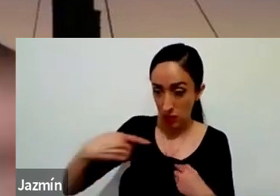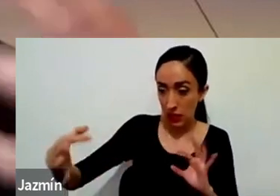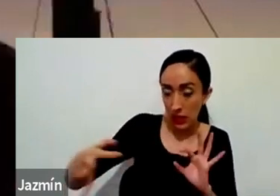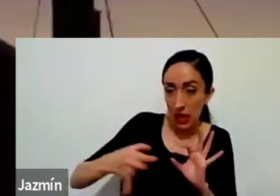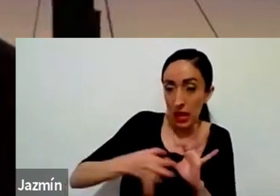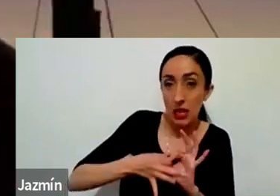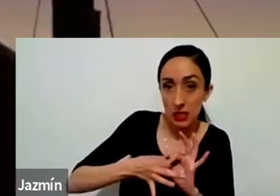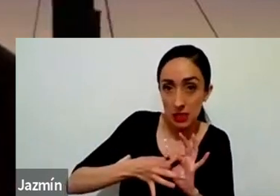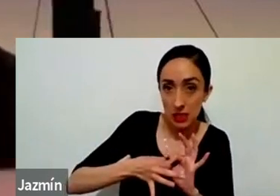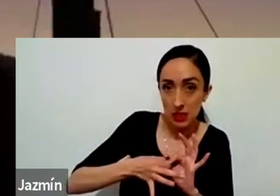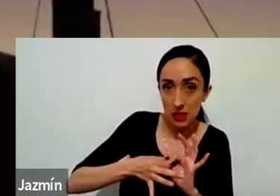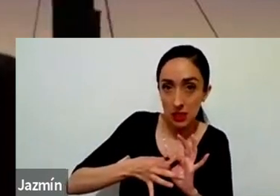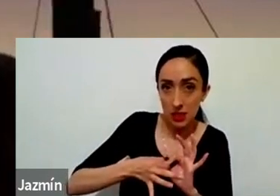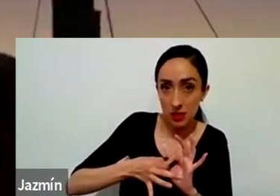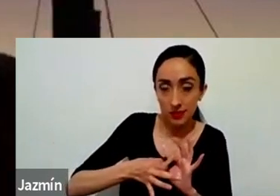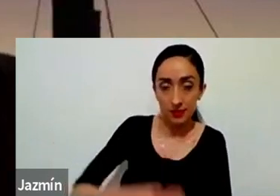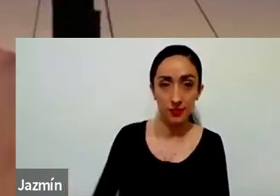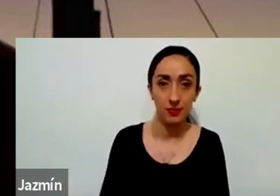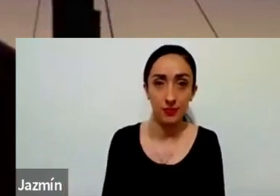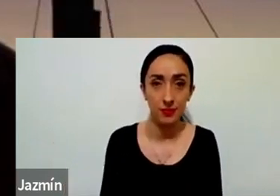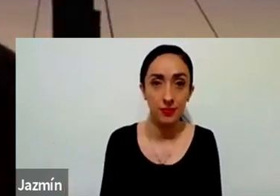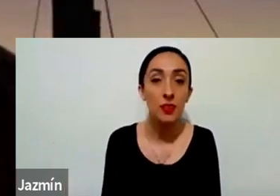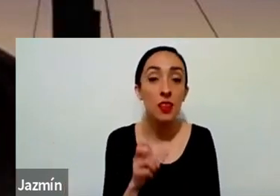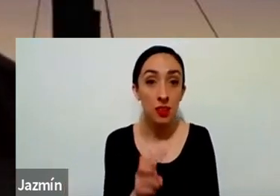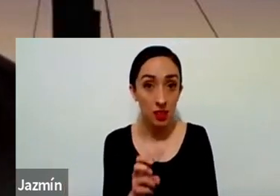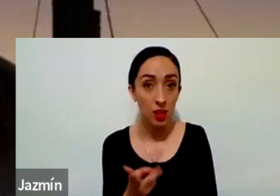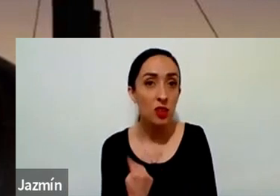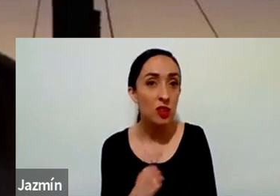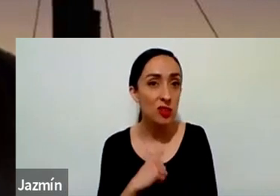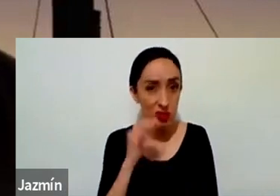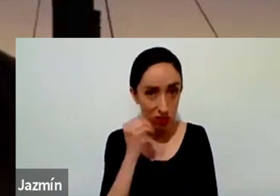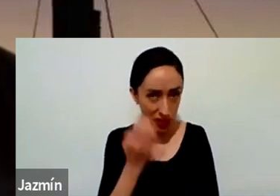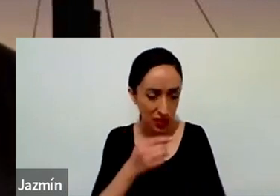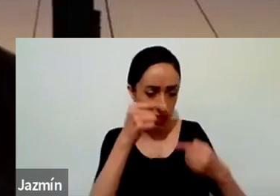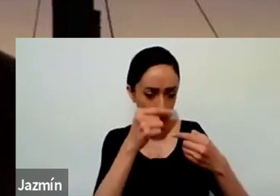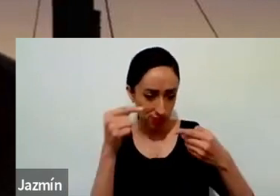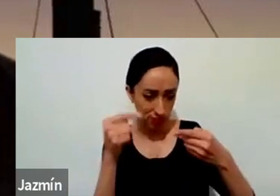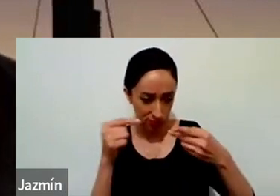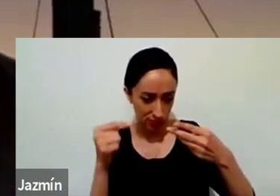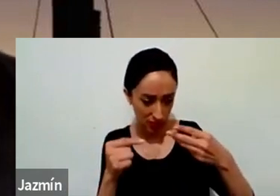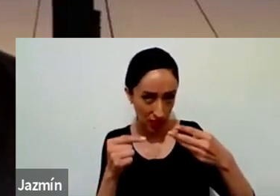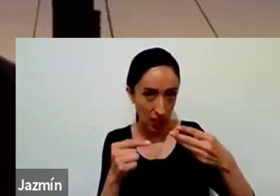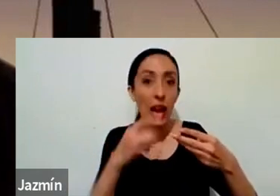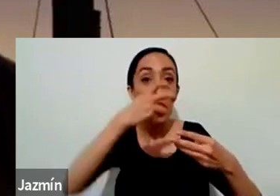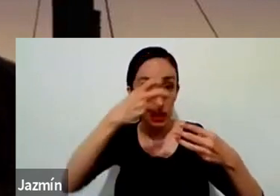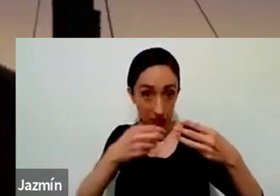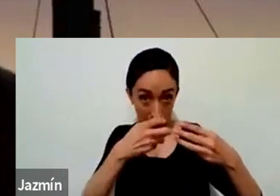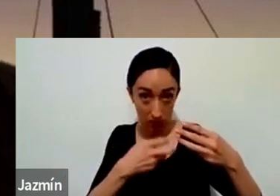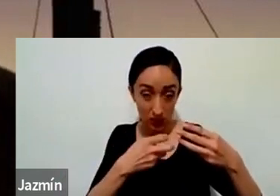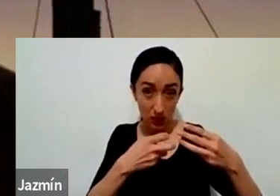Así que pedimos la gracia en esta plática de conocer a Dios